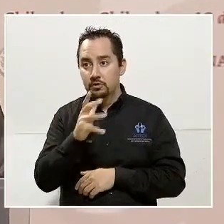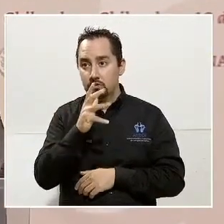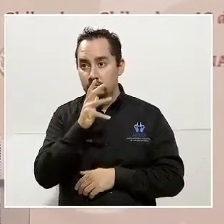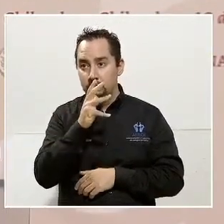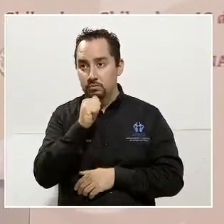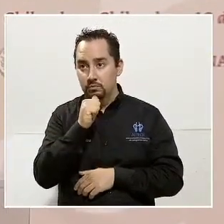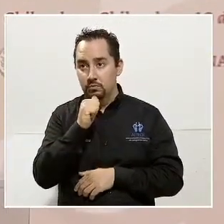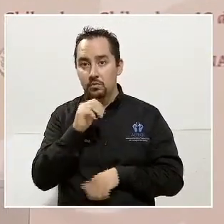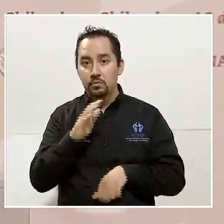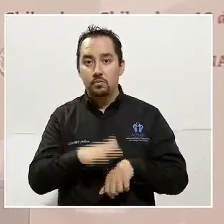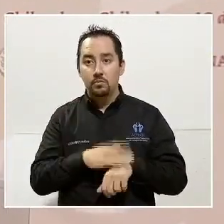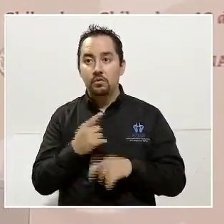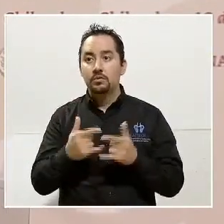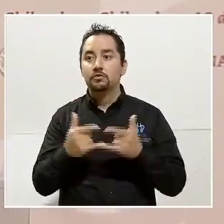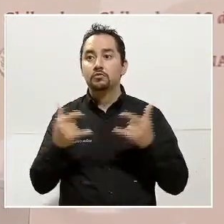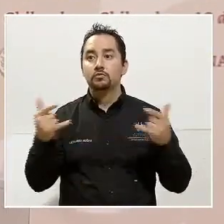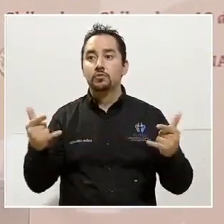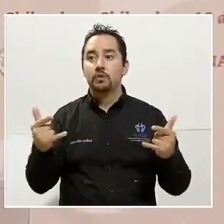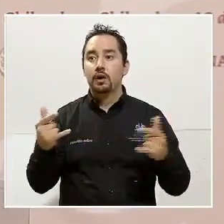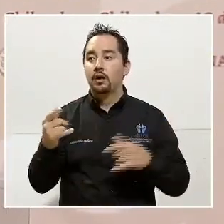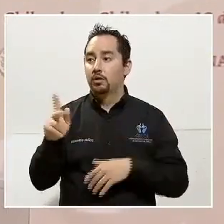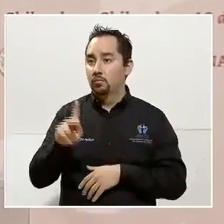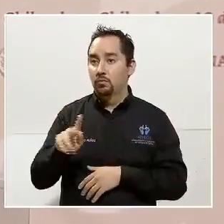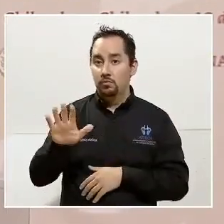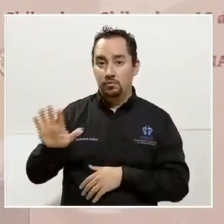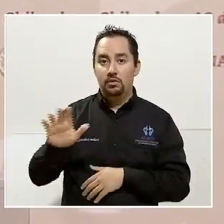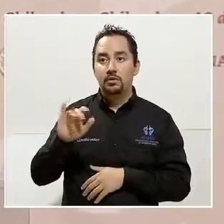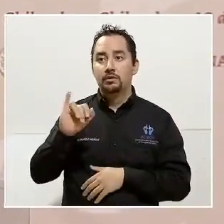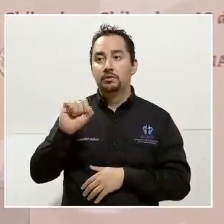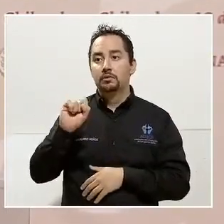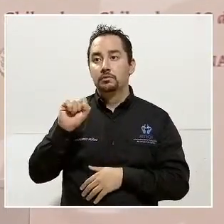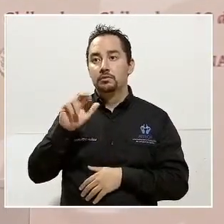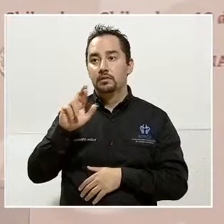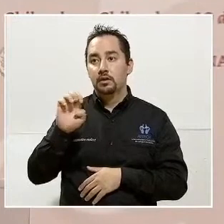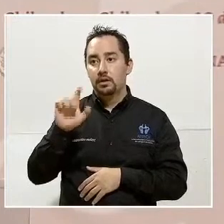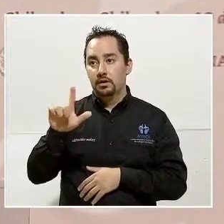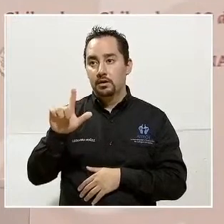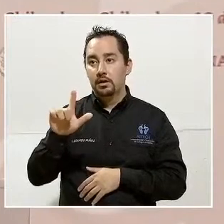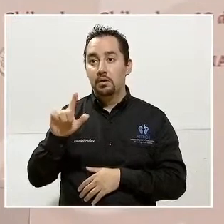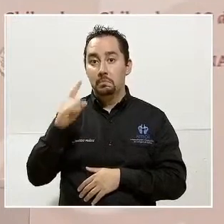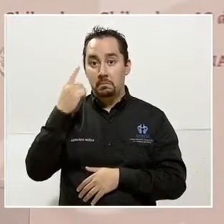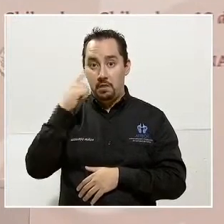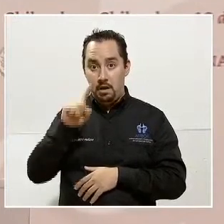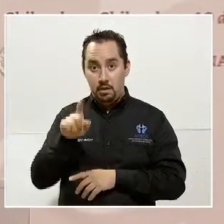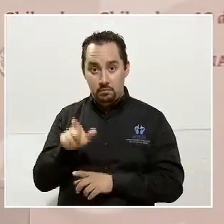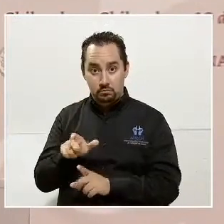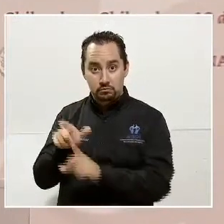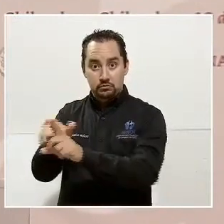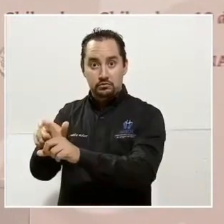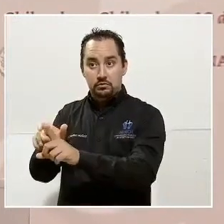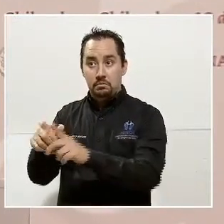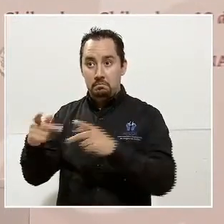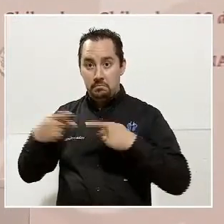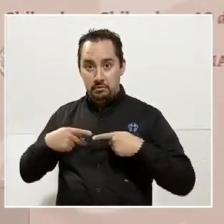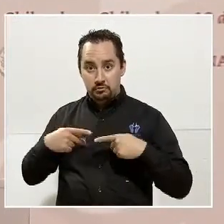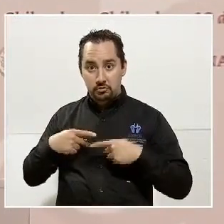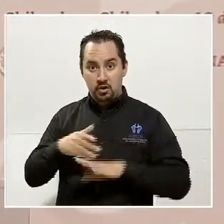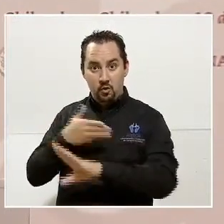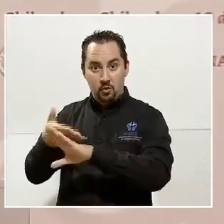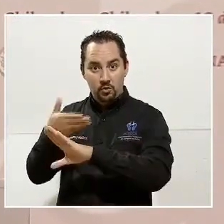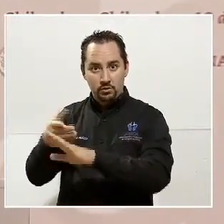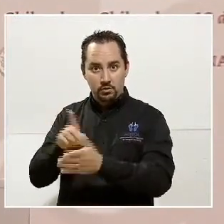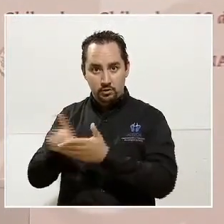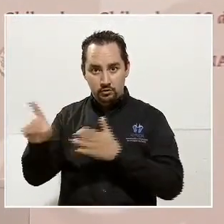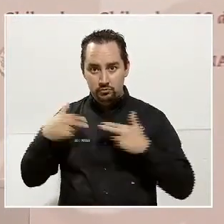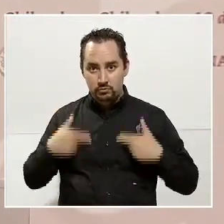por la historia del pueblo de Israel, prestarse a proteger a violadores de derechos